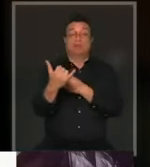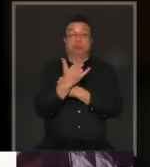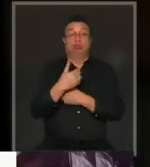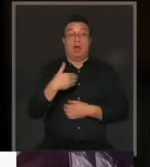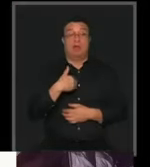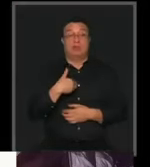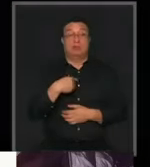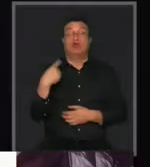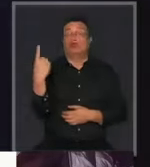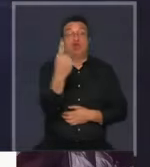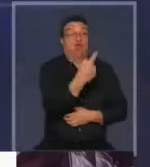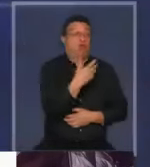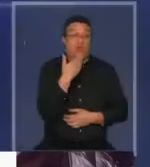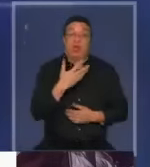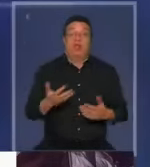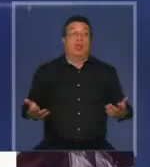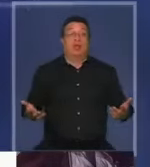como a toda la gente.